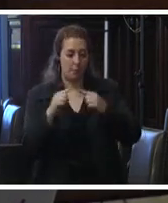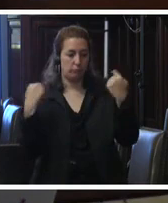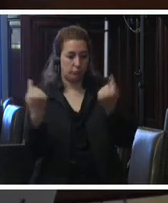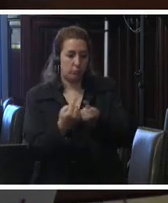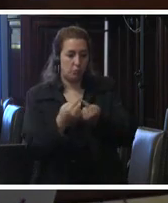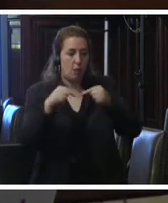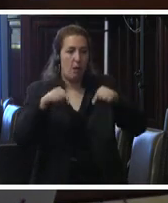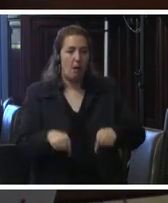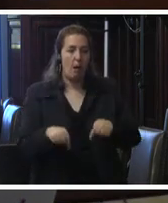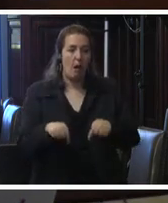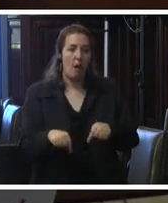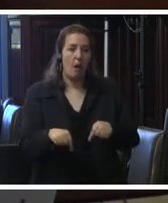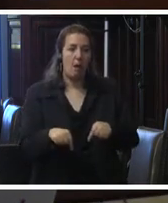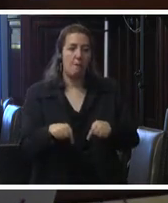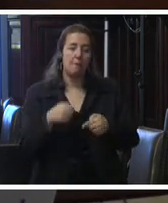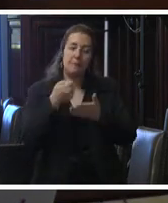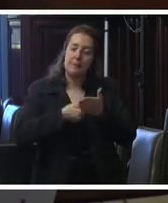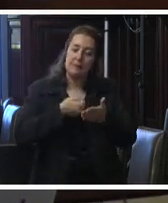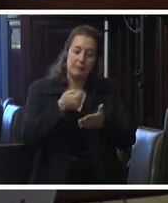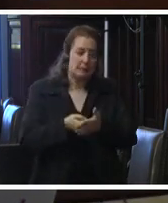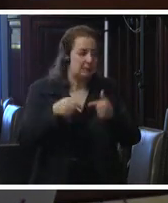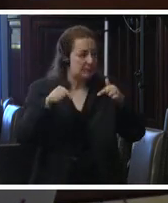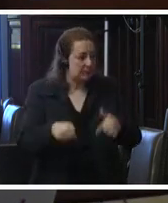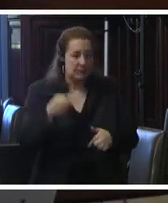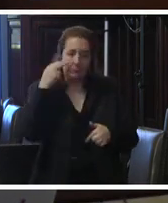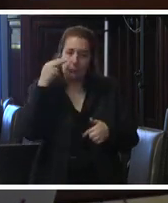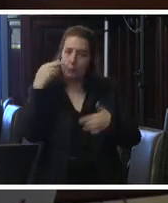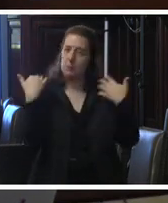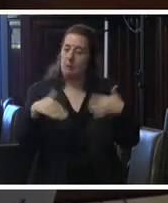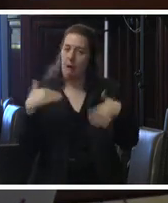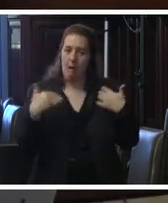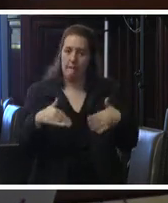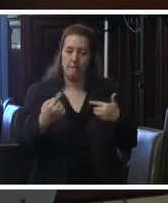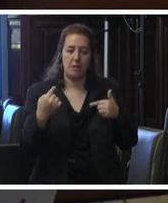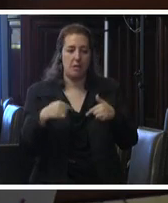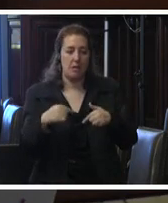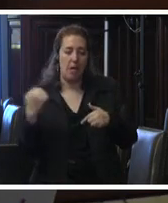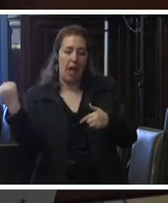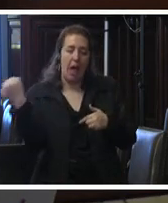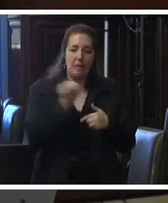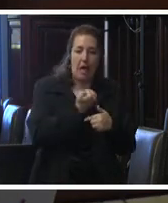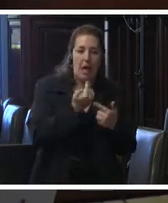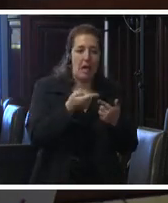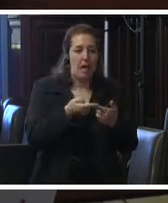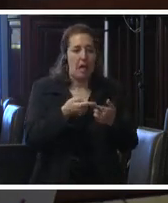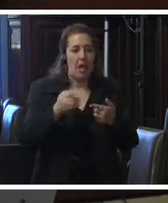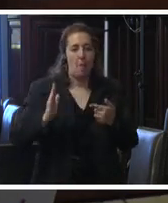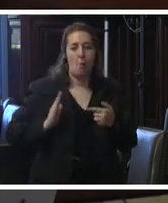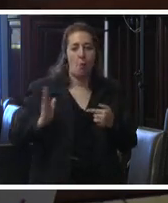estamos aquí para tratar esta grave problemática. El ataque a las mujeres defensoras